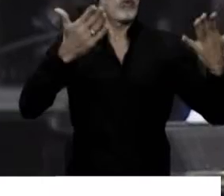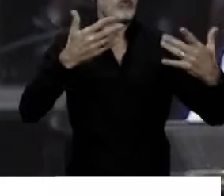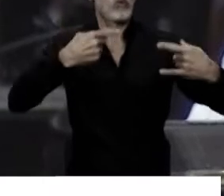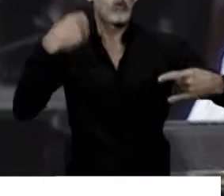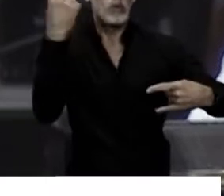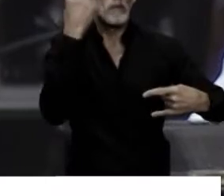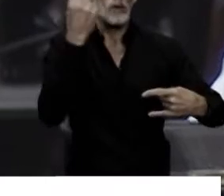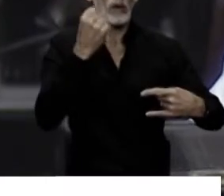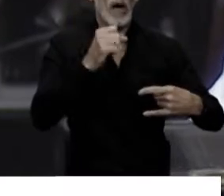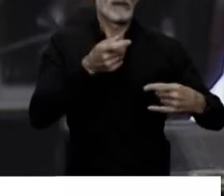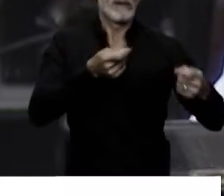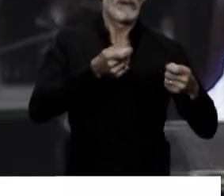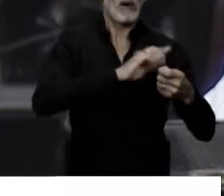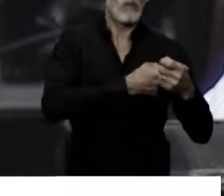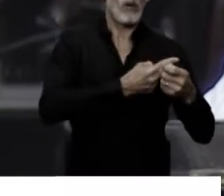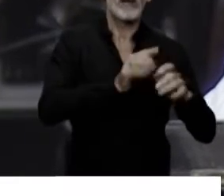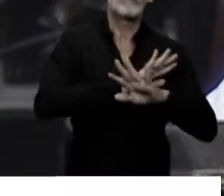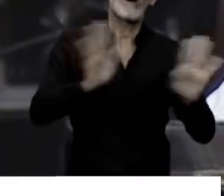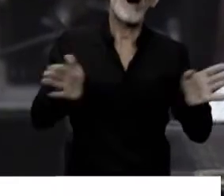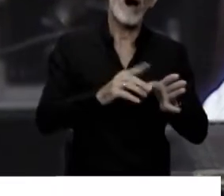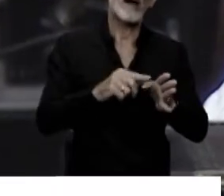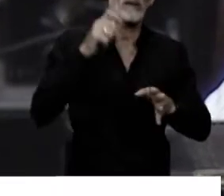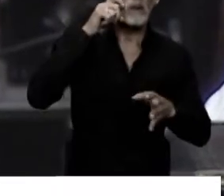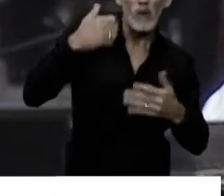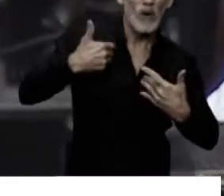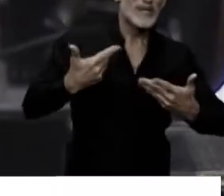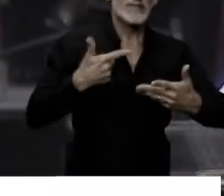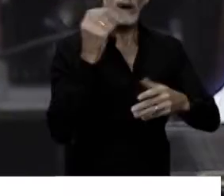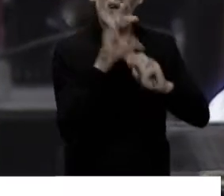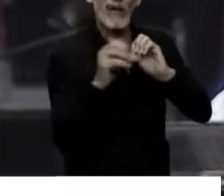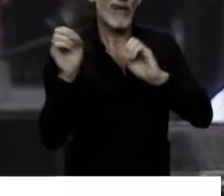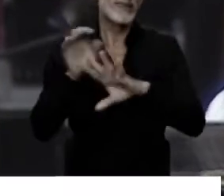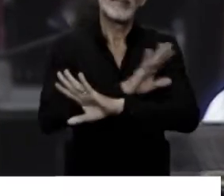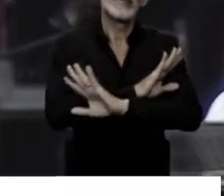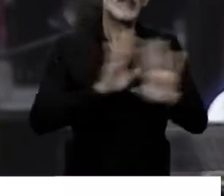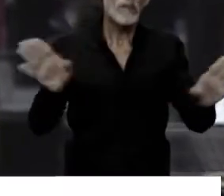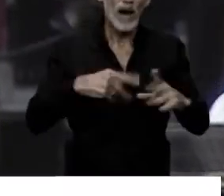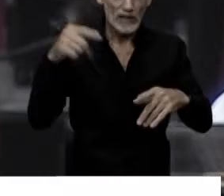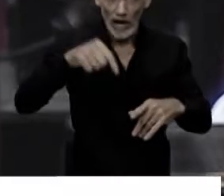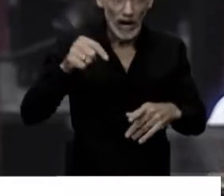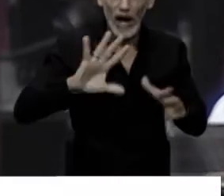dejen de generar atropellos, avergonzarnos y particularmente sepan que estamos en